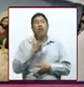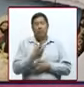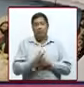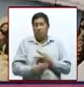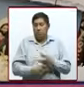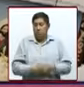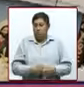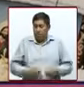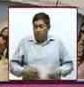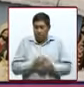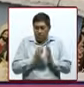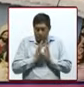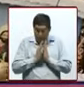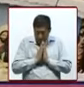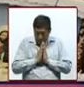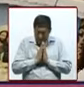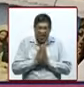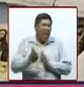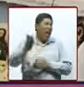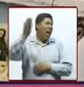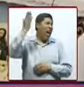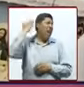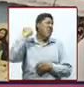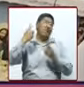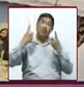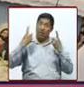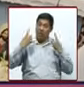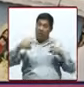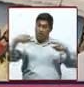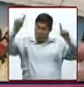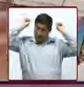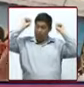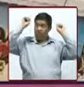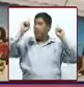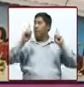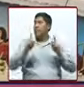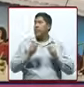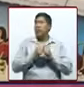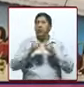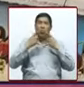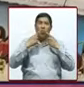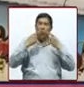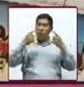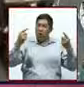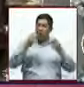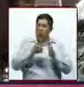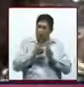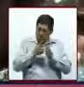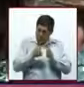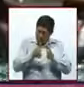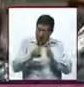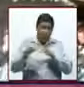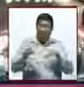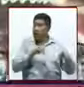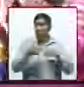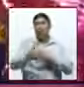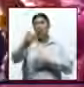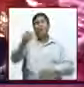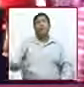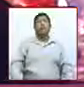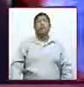franciscanos, así que ellos han logrado, ¿no ve?, con la fama y con la devoción.